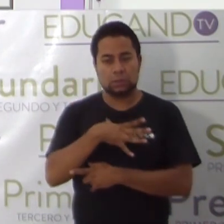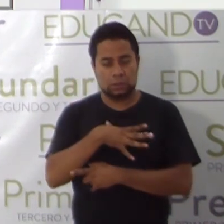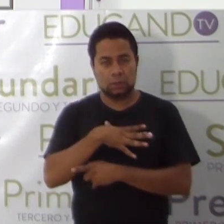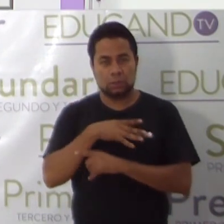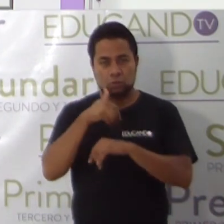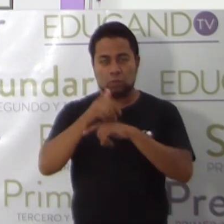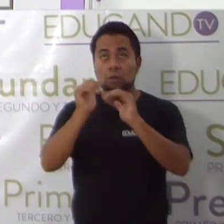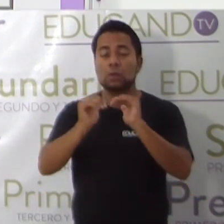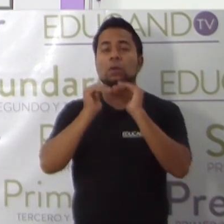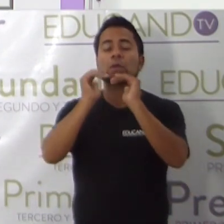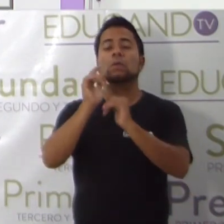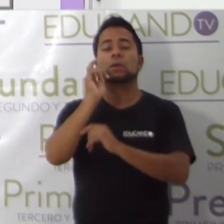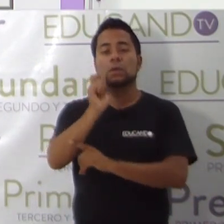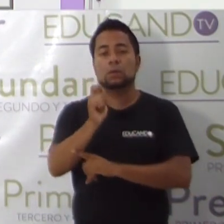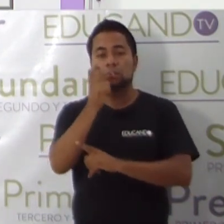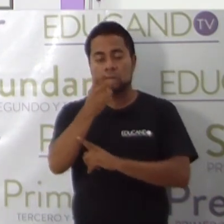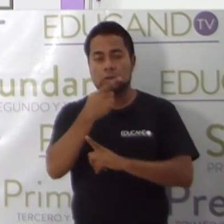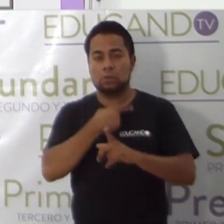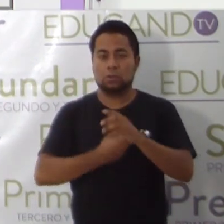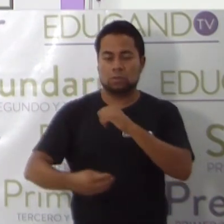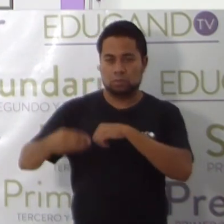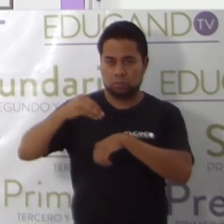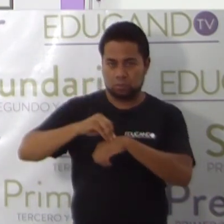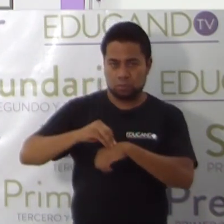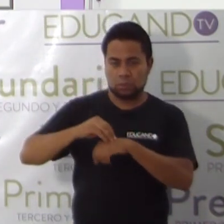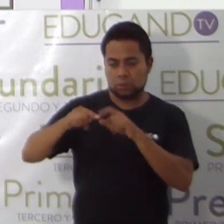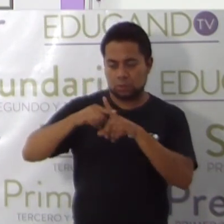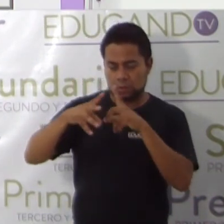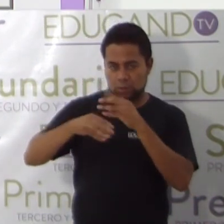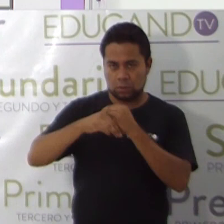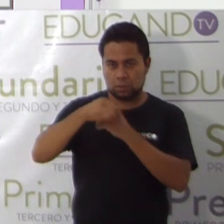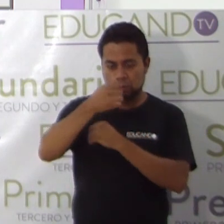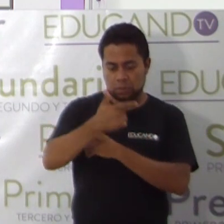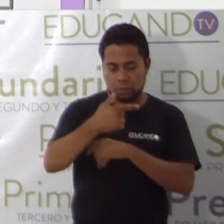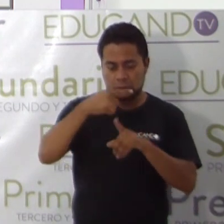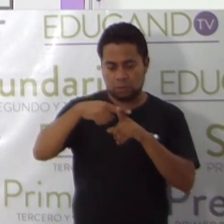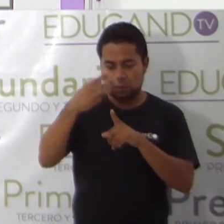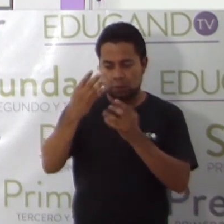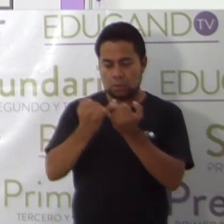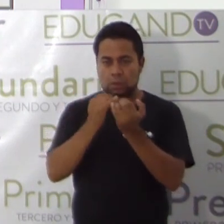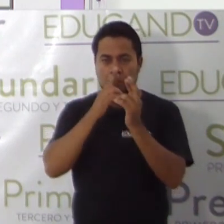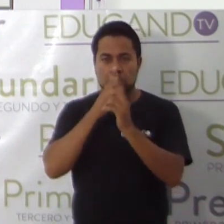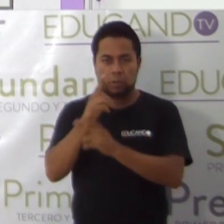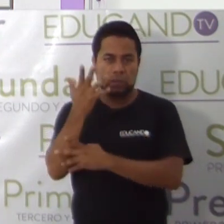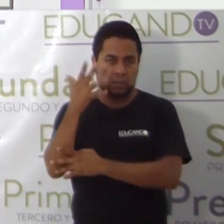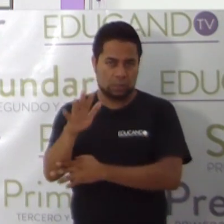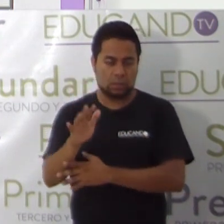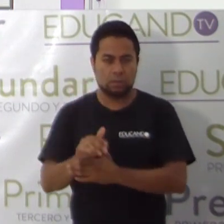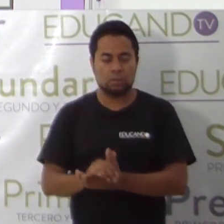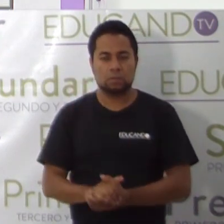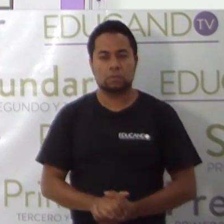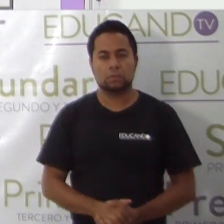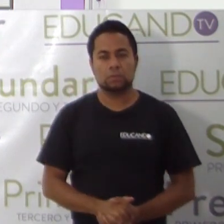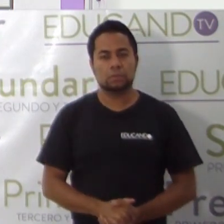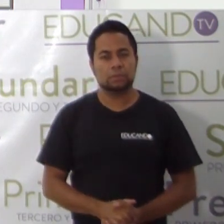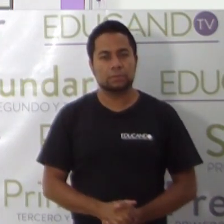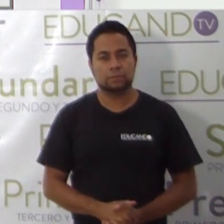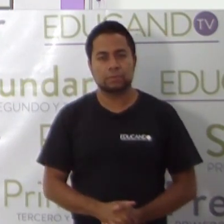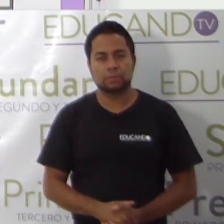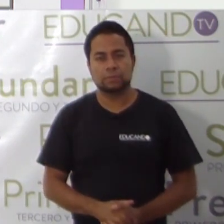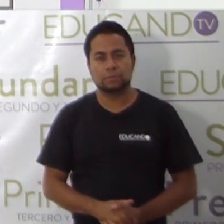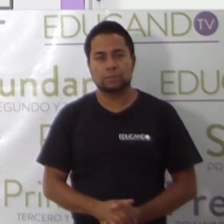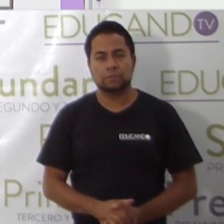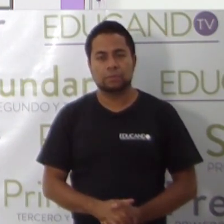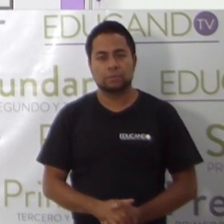dato arriba, por lo tanto, vamos a sumarle ese dato. 3, 7 más 3, 10, ¿sí?